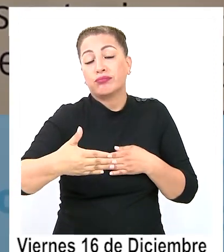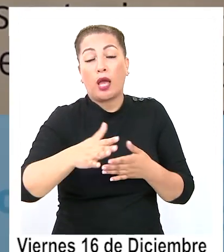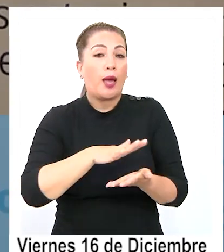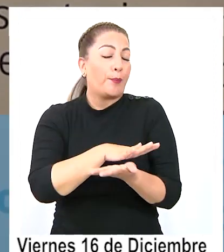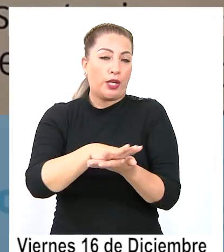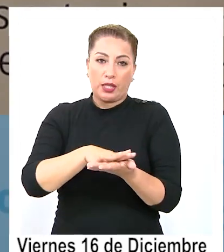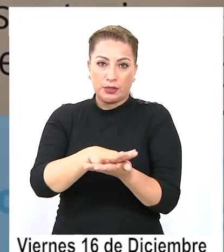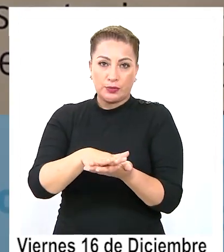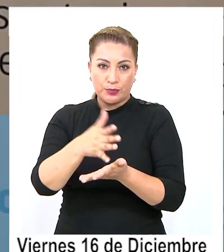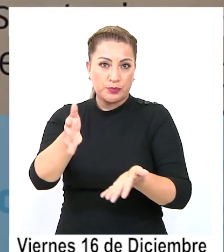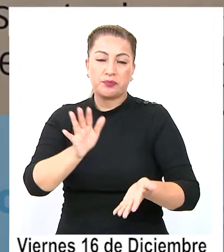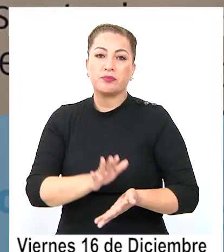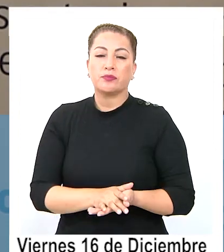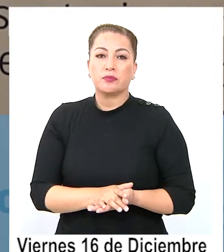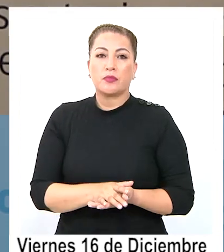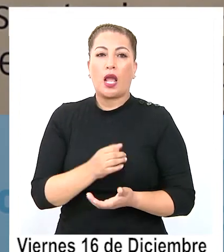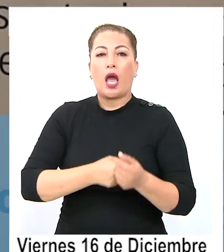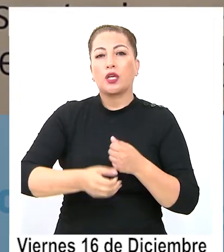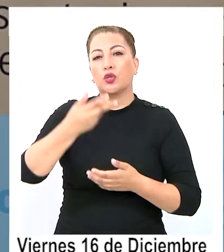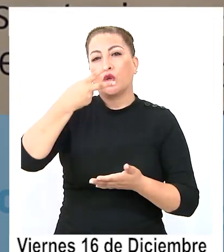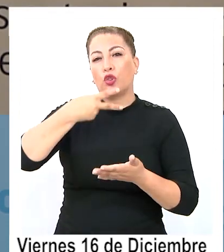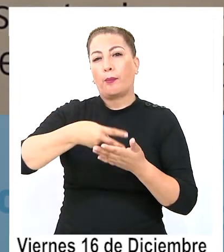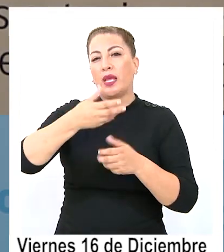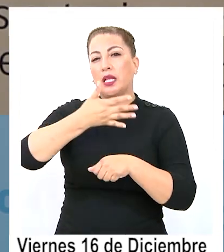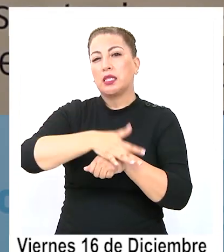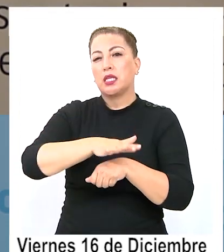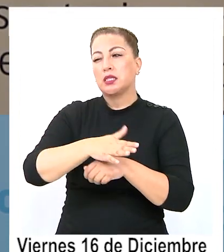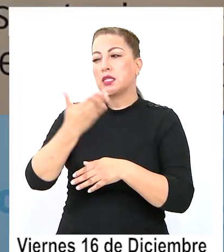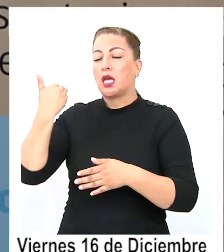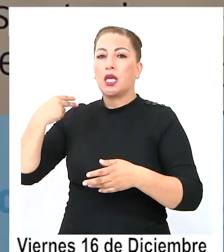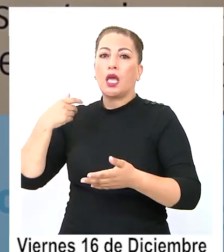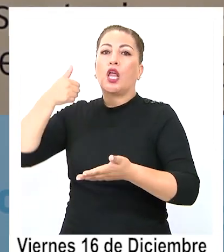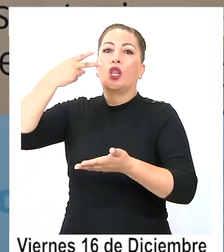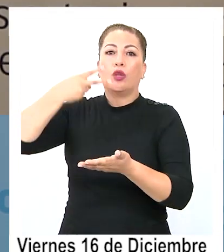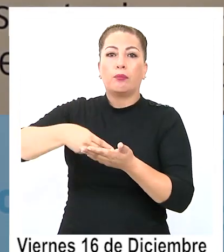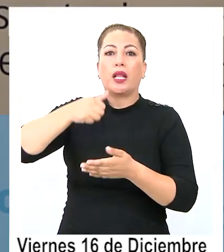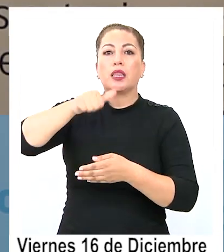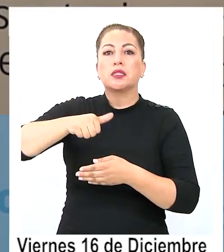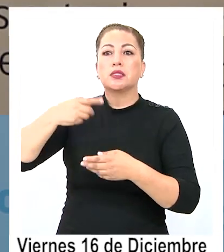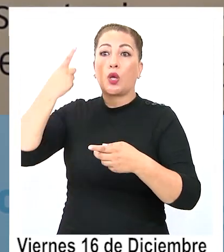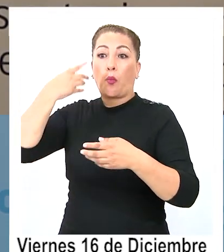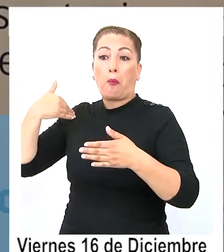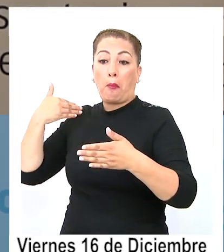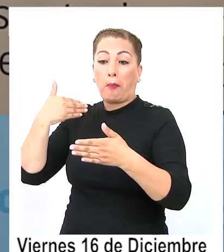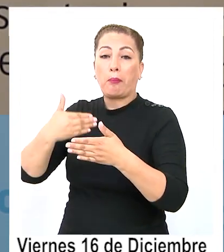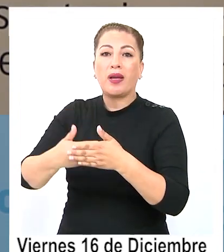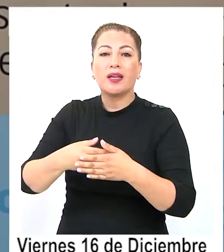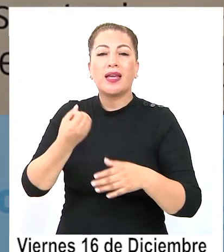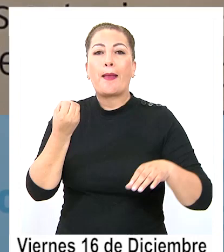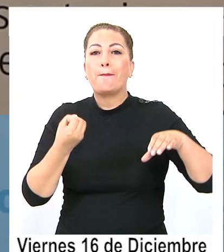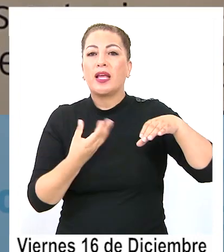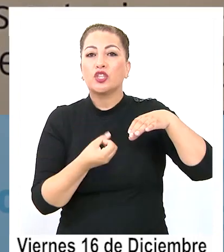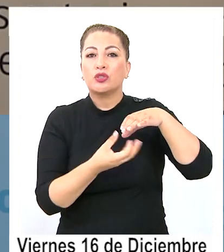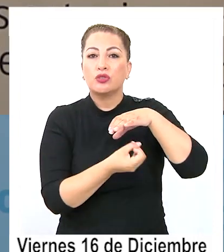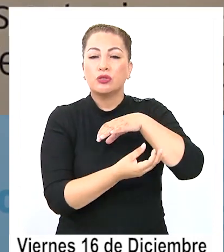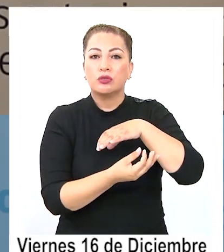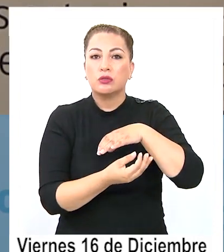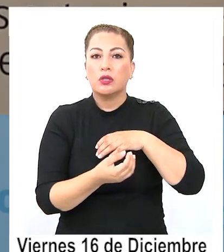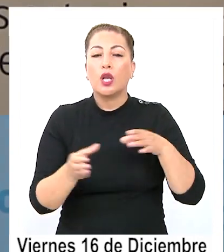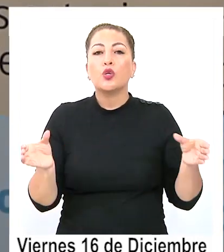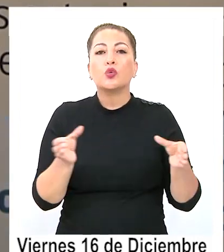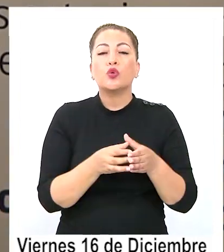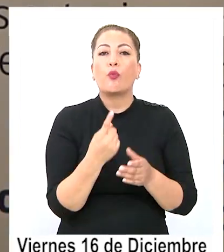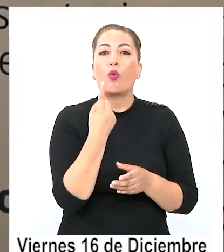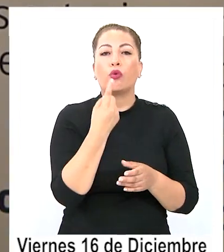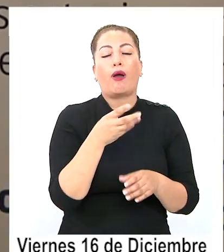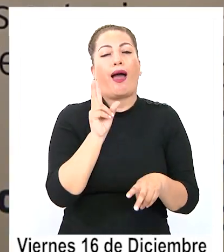ejemplo, cuando en el año 2015 al 2016 se trabajó con el metro para que toda la línea 1, que es